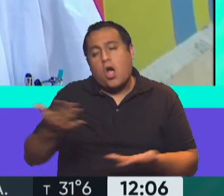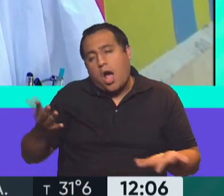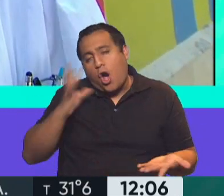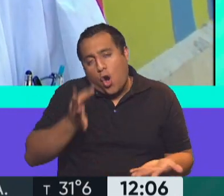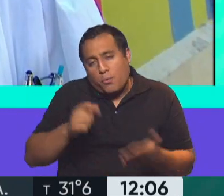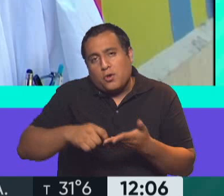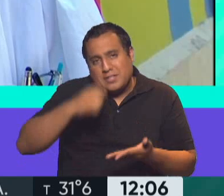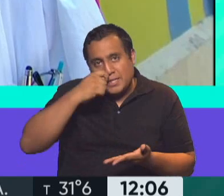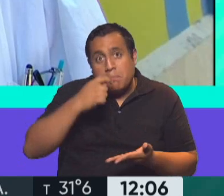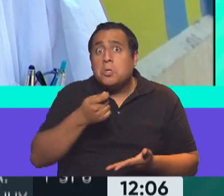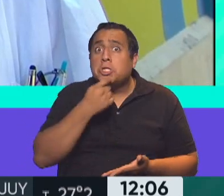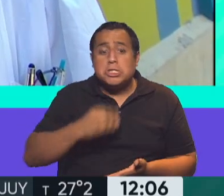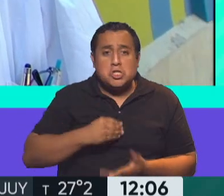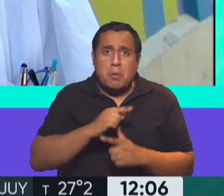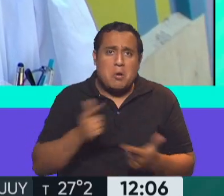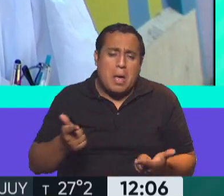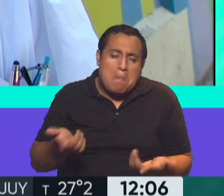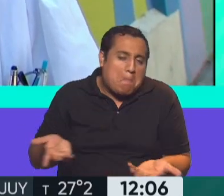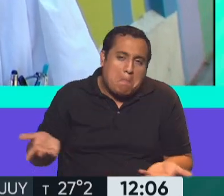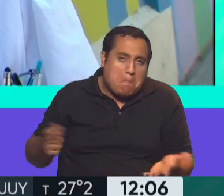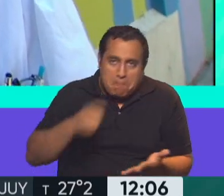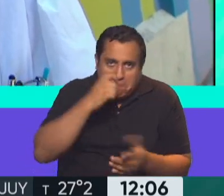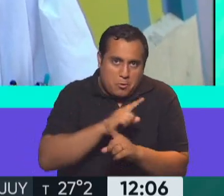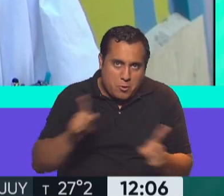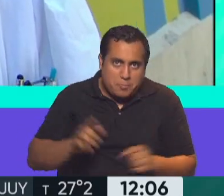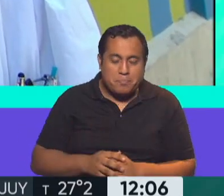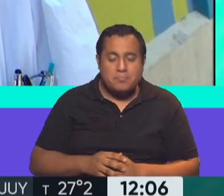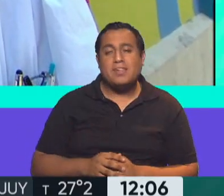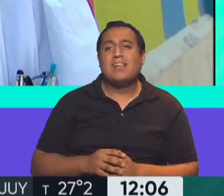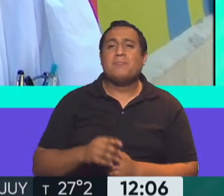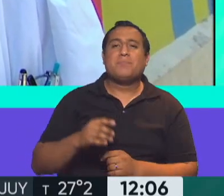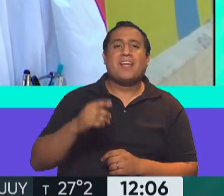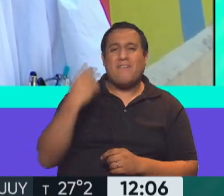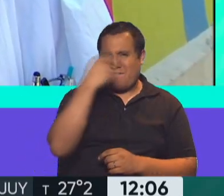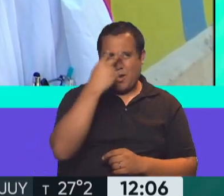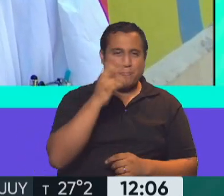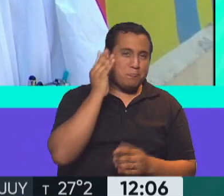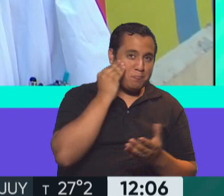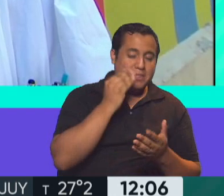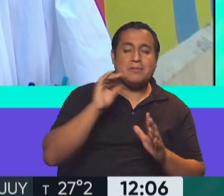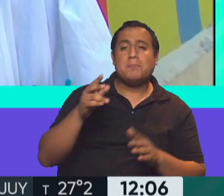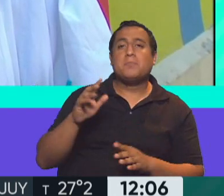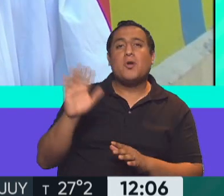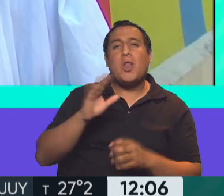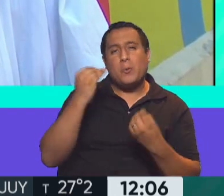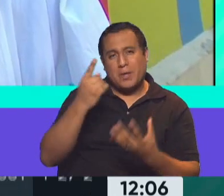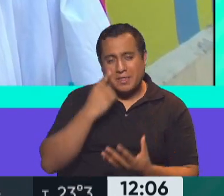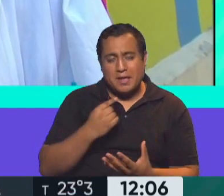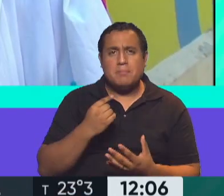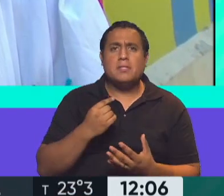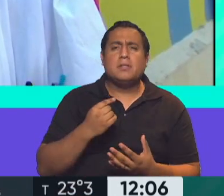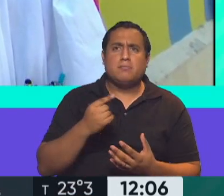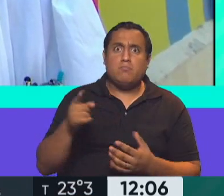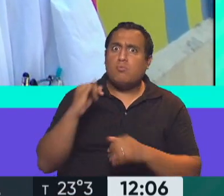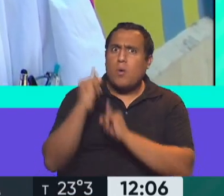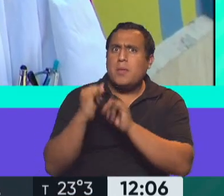testee antes, ¿no? Pero el doctor López te está escuchando. Doctor López, ¿cómo le va? Buen mediodía. Este dato es muy importante porque además hay